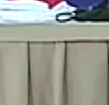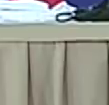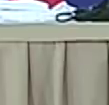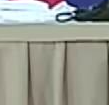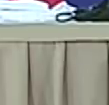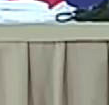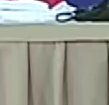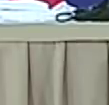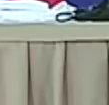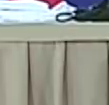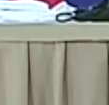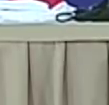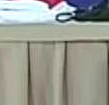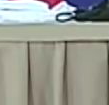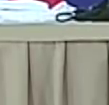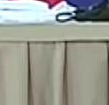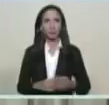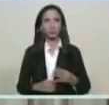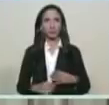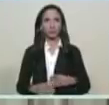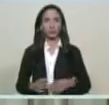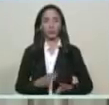mujeres embarazadas